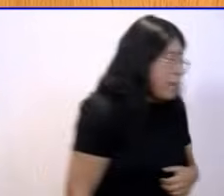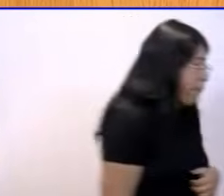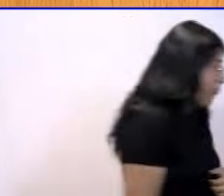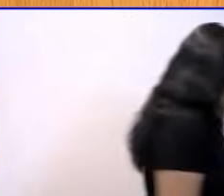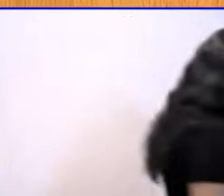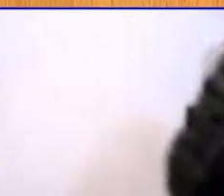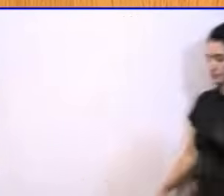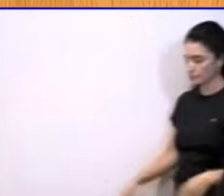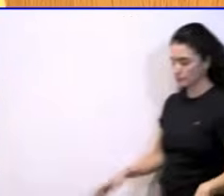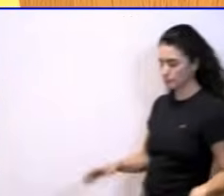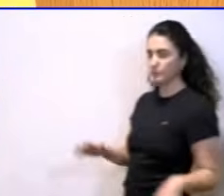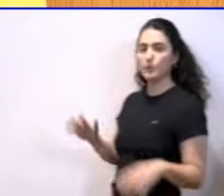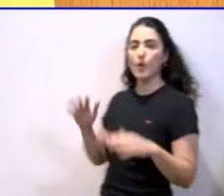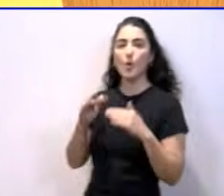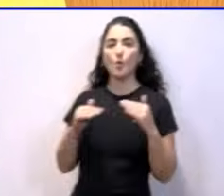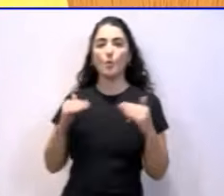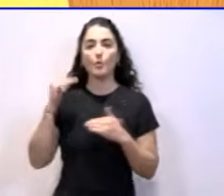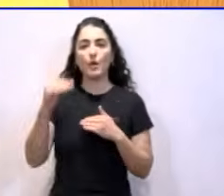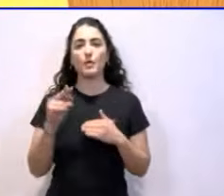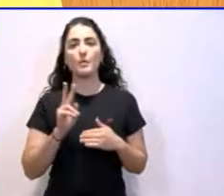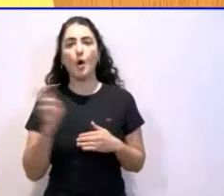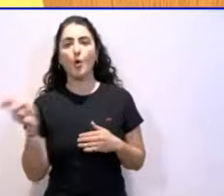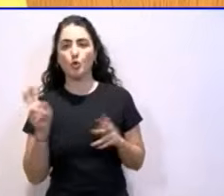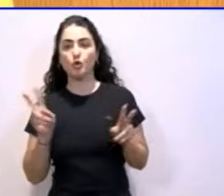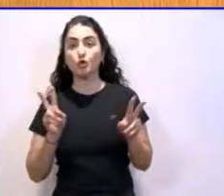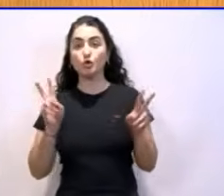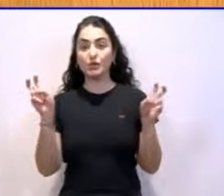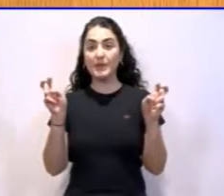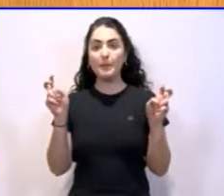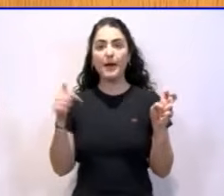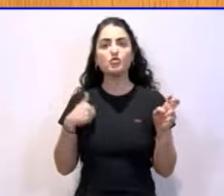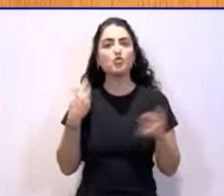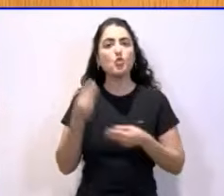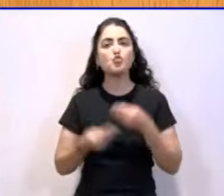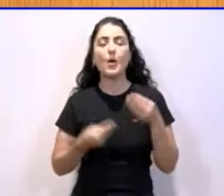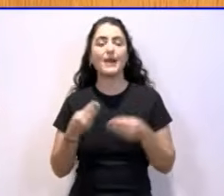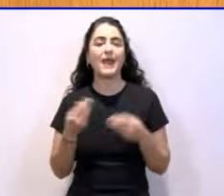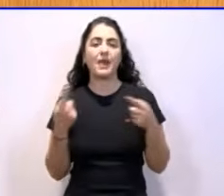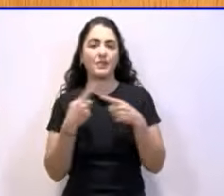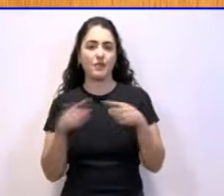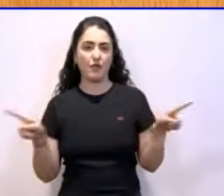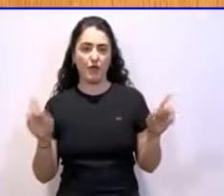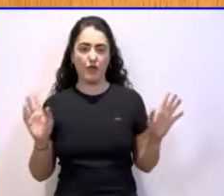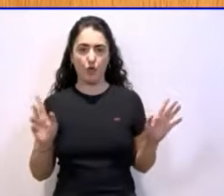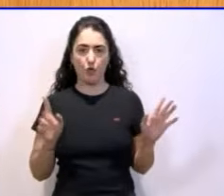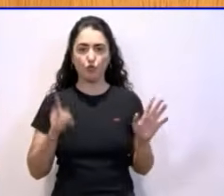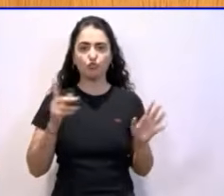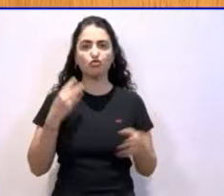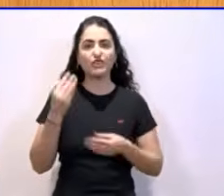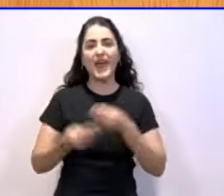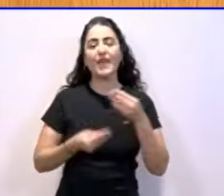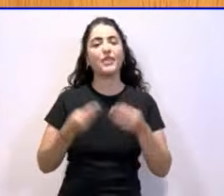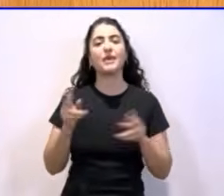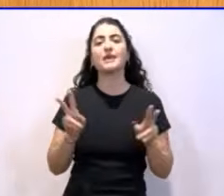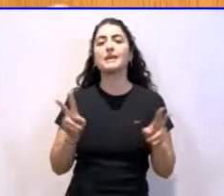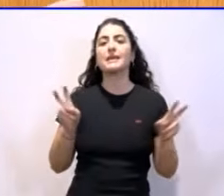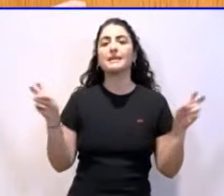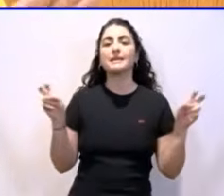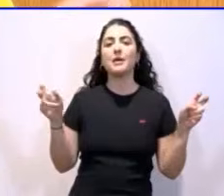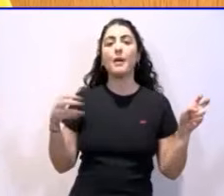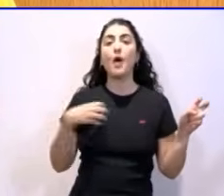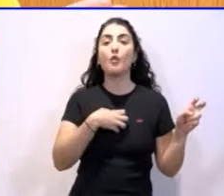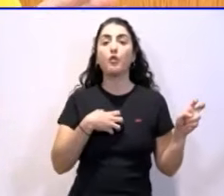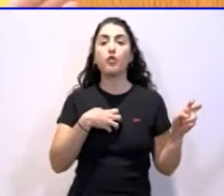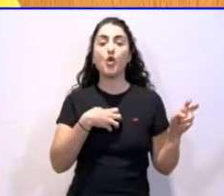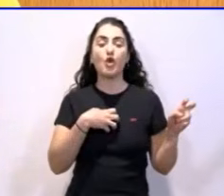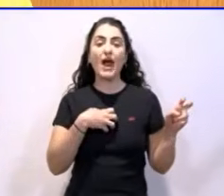de otra cuestión, que yo no haría esa diferenciación que usted hace con respecto a funcionarios de carrera